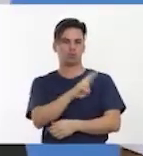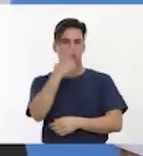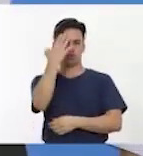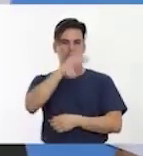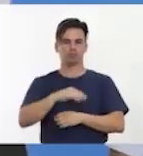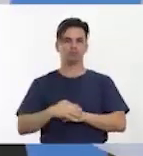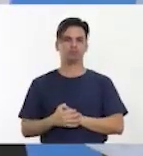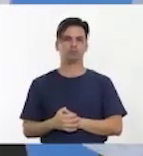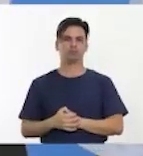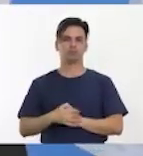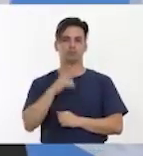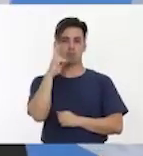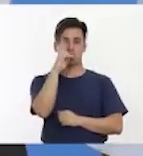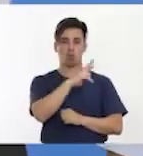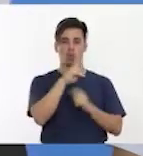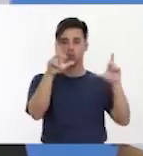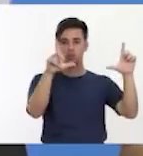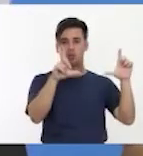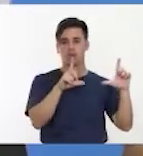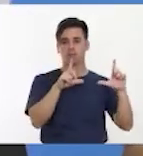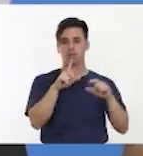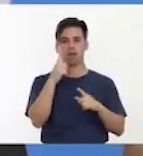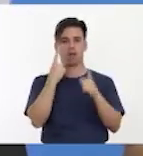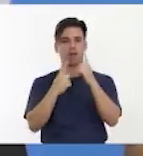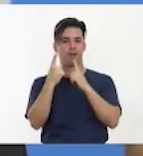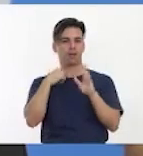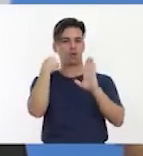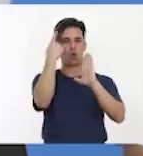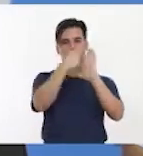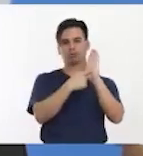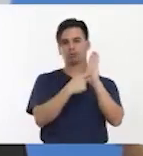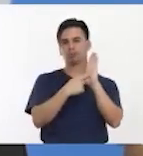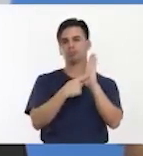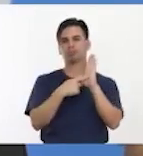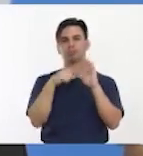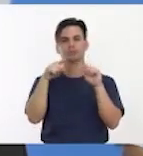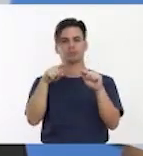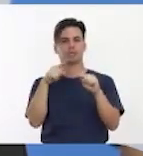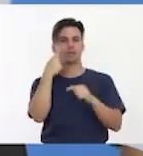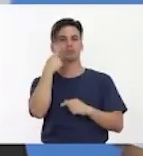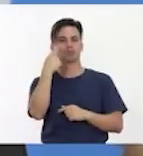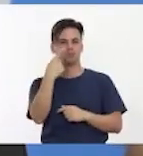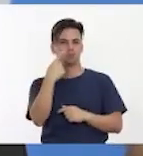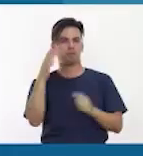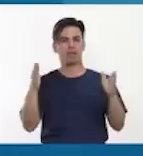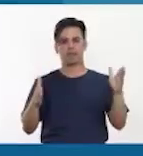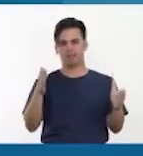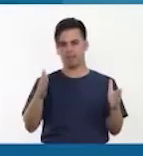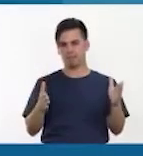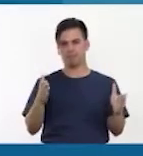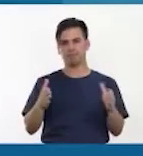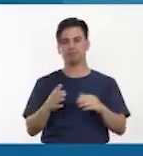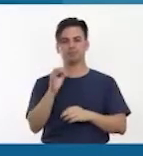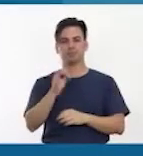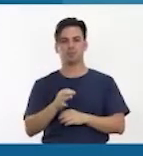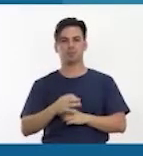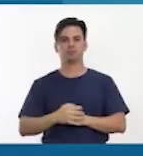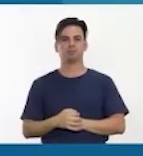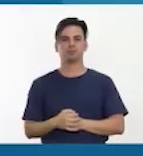En la diapo les presento algunas imágenes que tienen que ver precisamente con este periodo